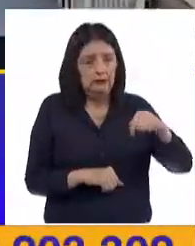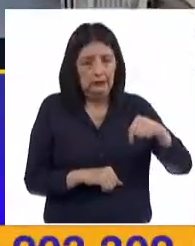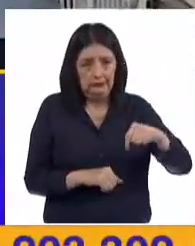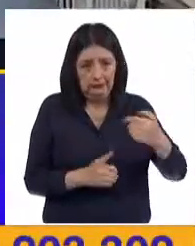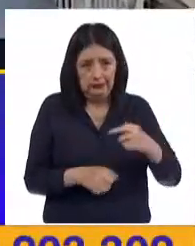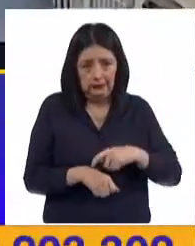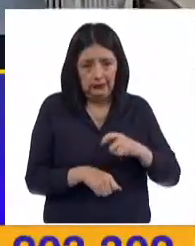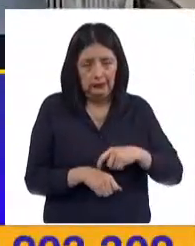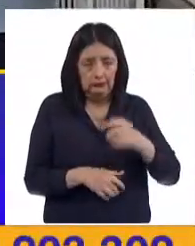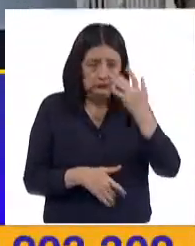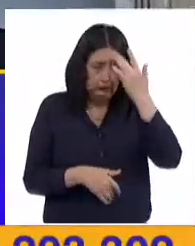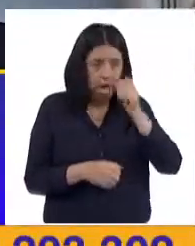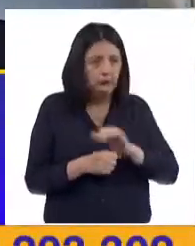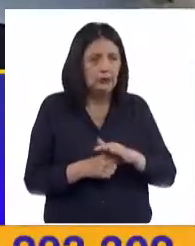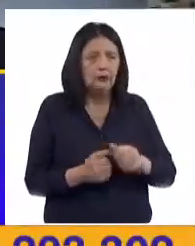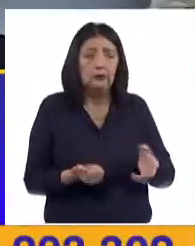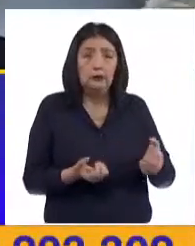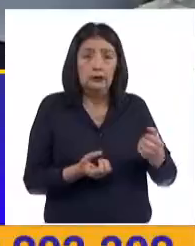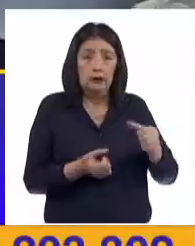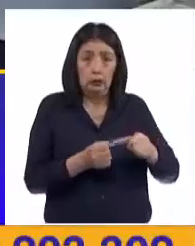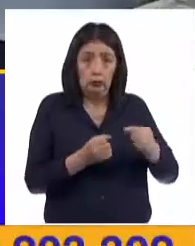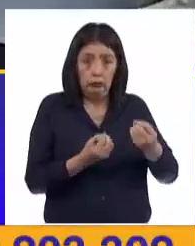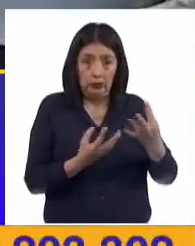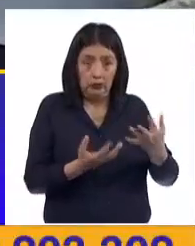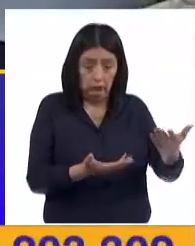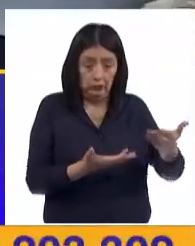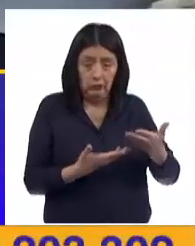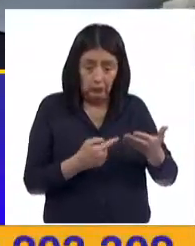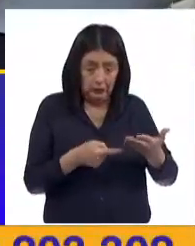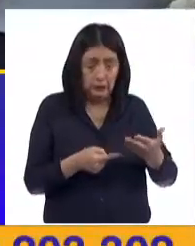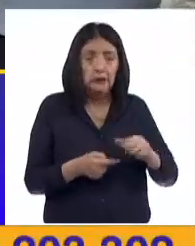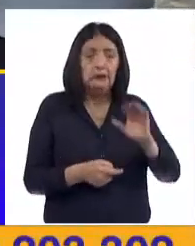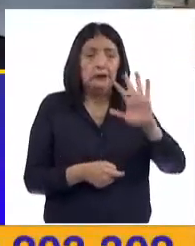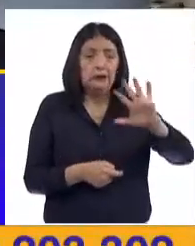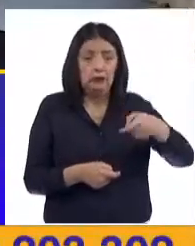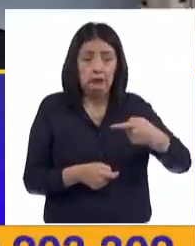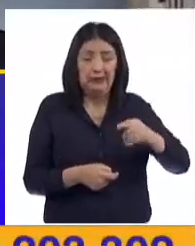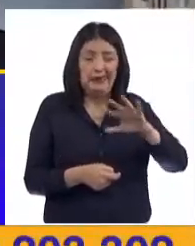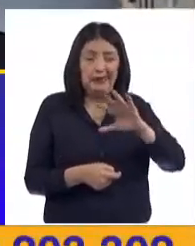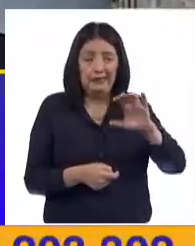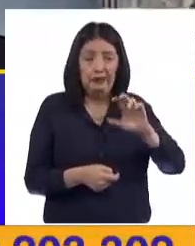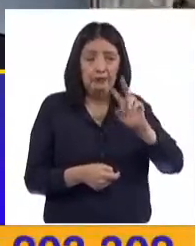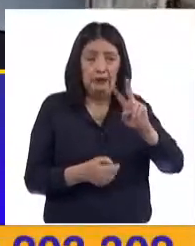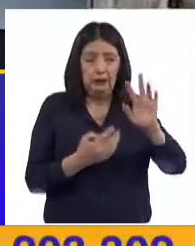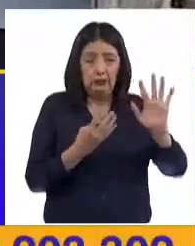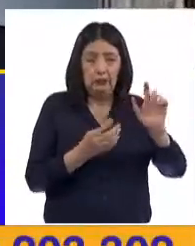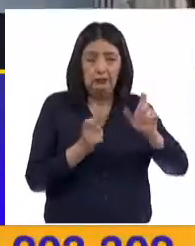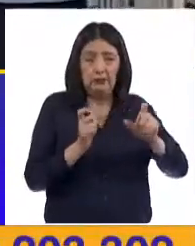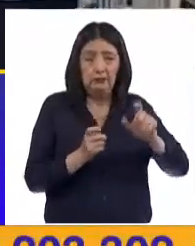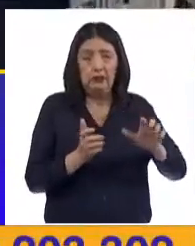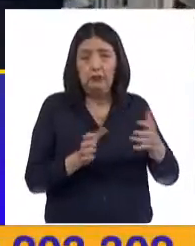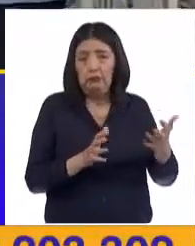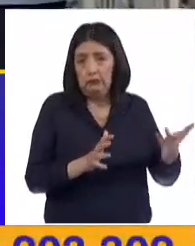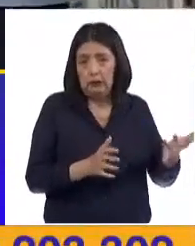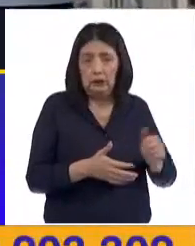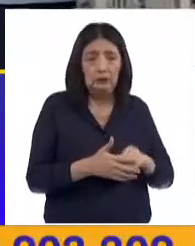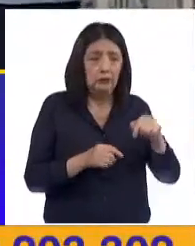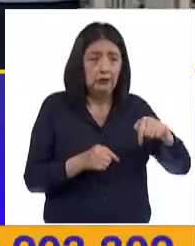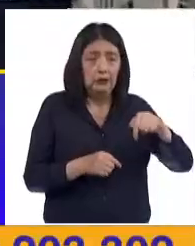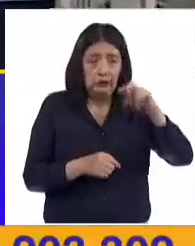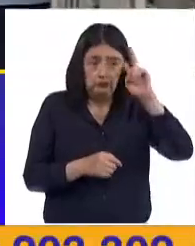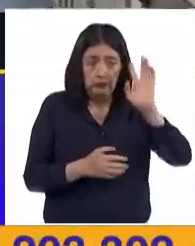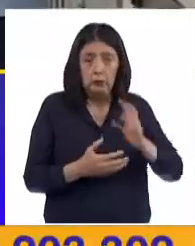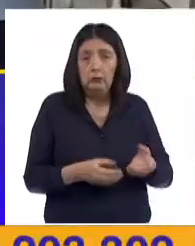la pandemia. De acuerdo a las cifras oficiales, sabemos que ya suman 5.529 personas que han perdido la vida en nuestro